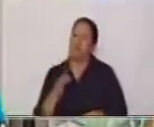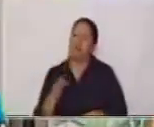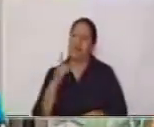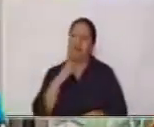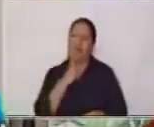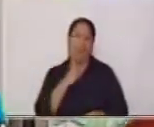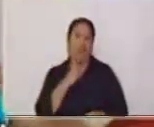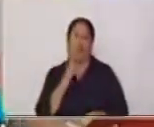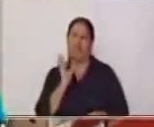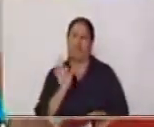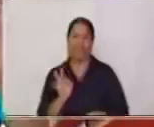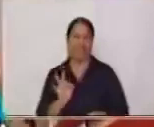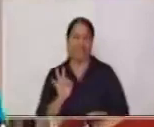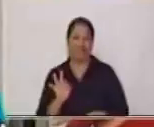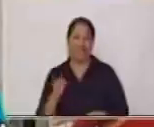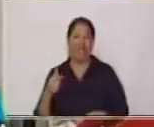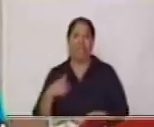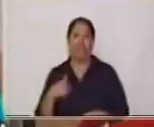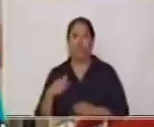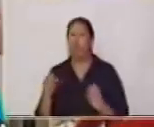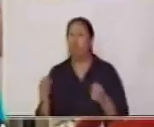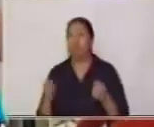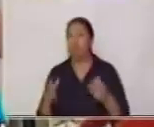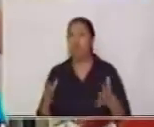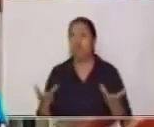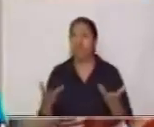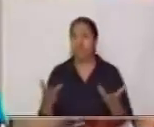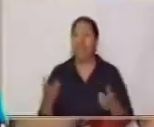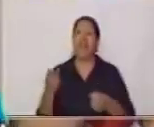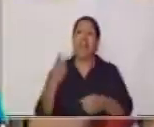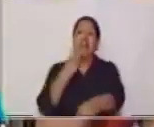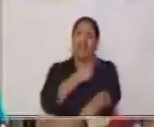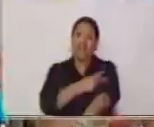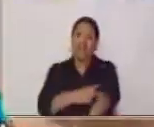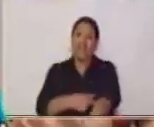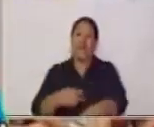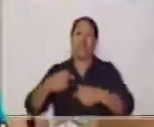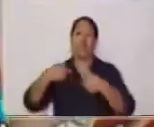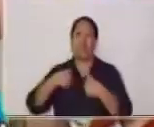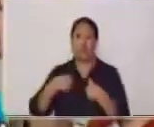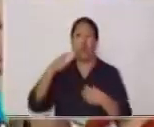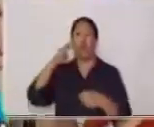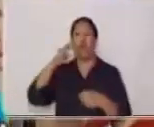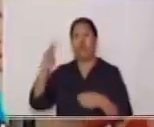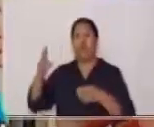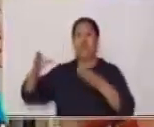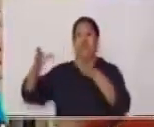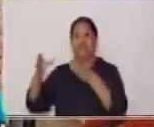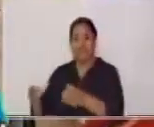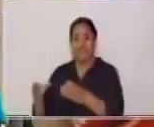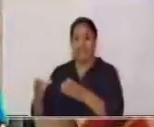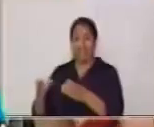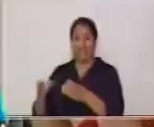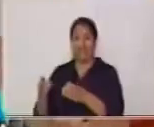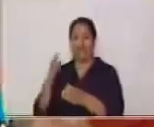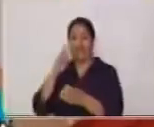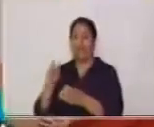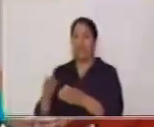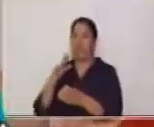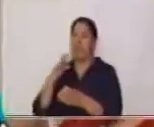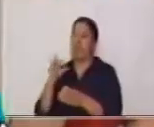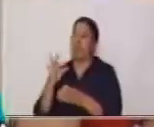qué tuve que hacer? Para poder hacer mi narración, describí, yo vi la taza con el caldo, se veía